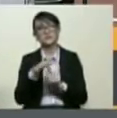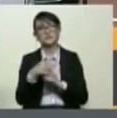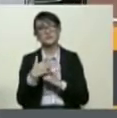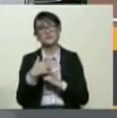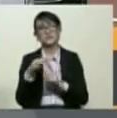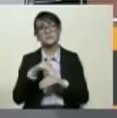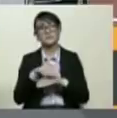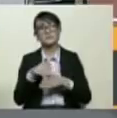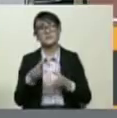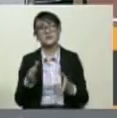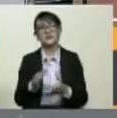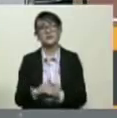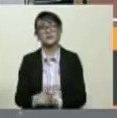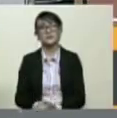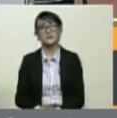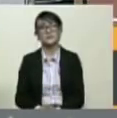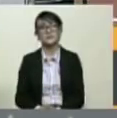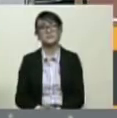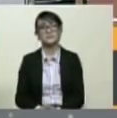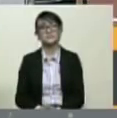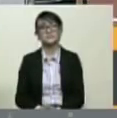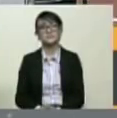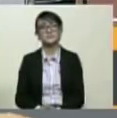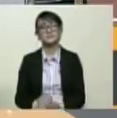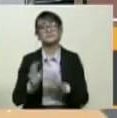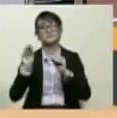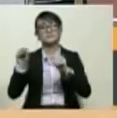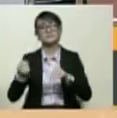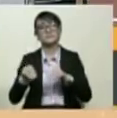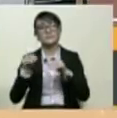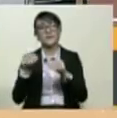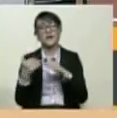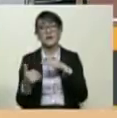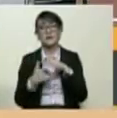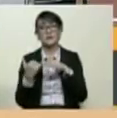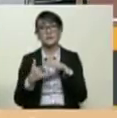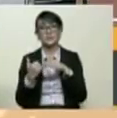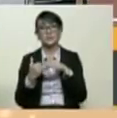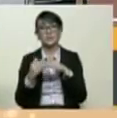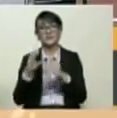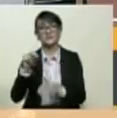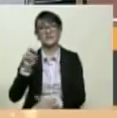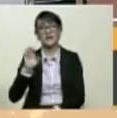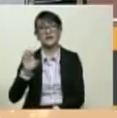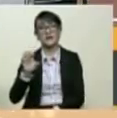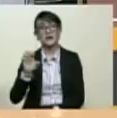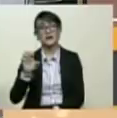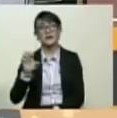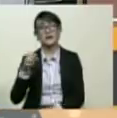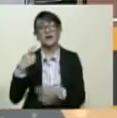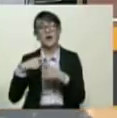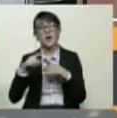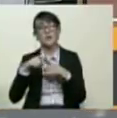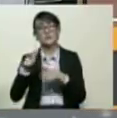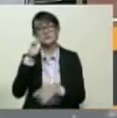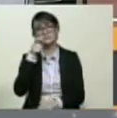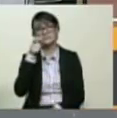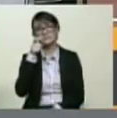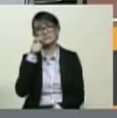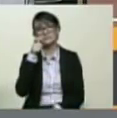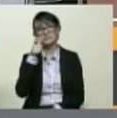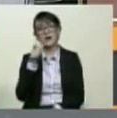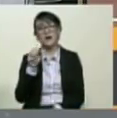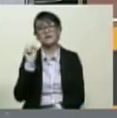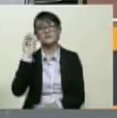de ministro, más que de jefe de campaña, y el llamamiento que haría a las instituciones, tanto al Consejo Nacional Electoral como a quienes custodian la Asamblea